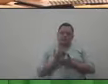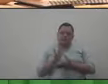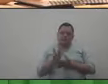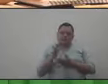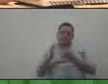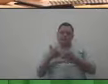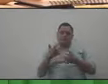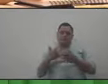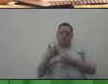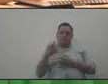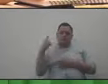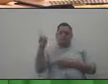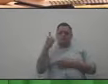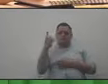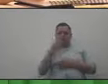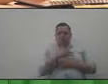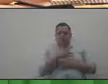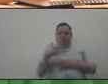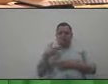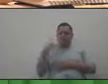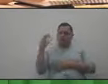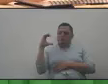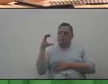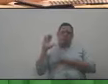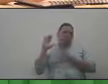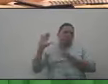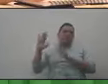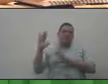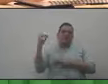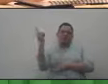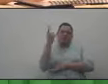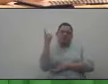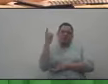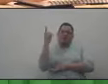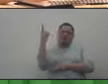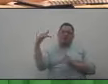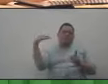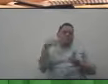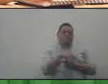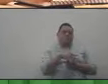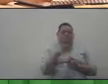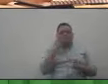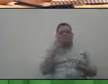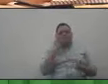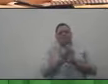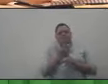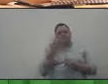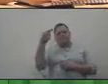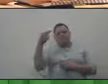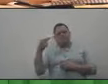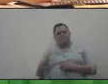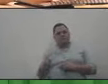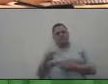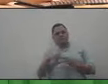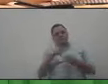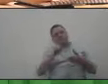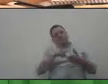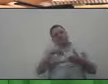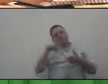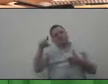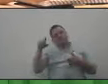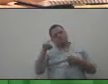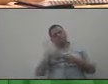de Seguridad Social en Salud en Colombia. Eso ha impactado negativamente sus principales indicadores financieros